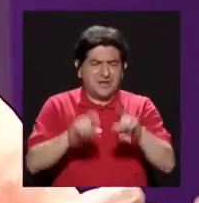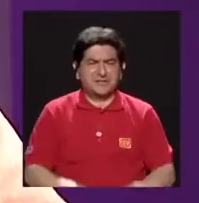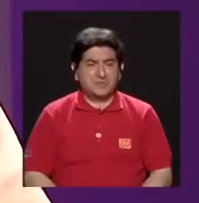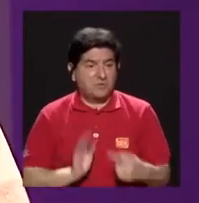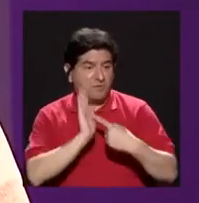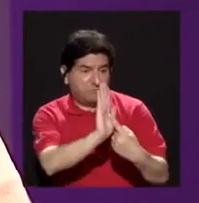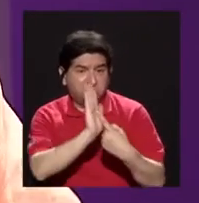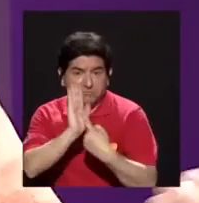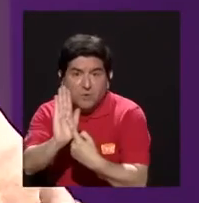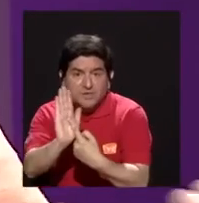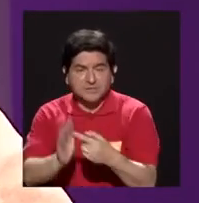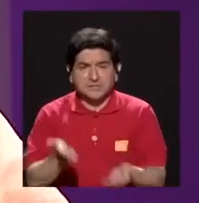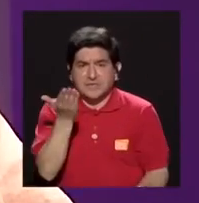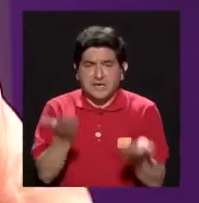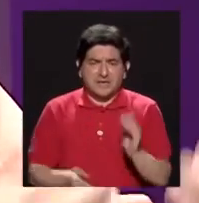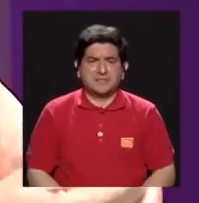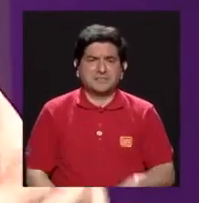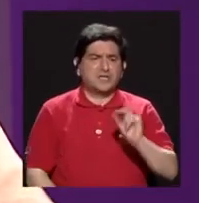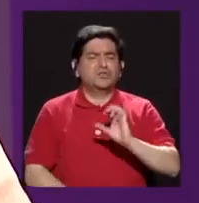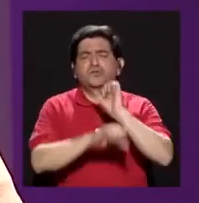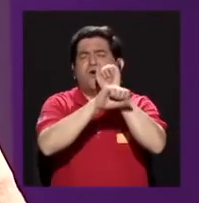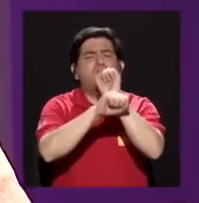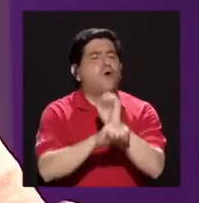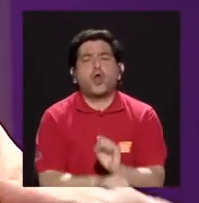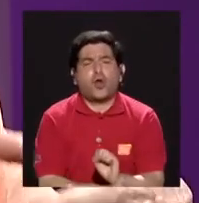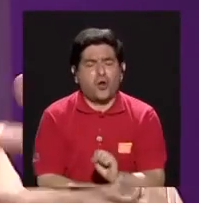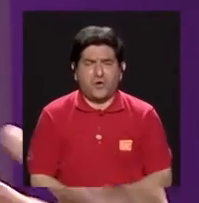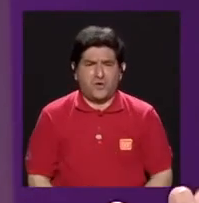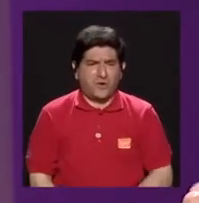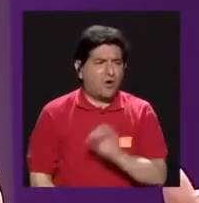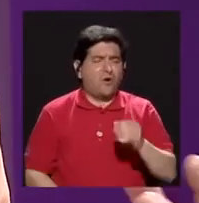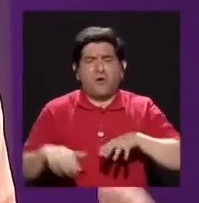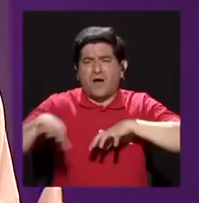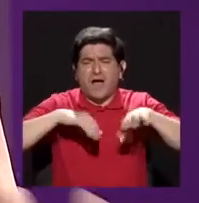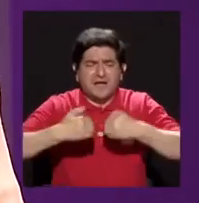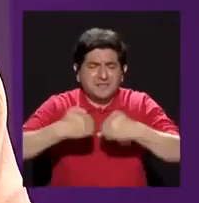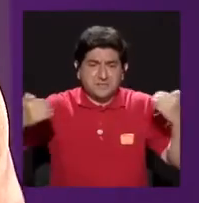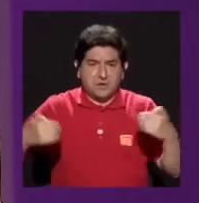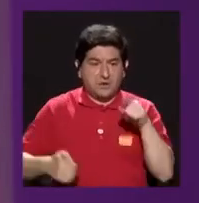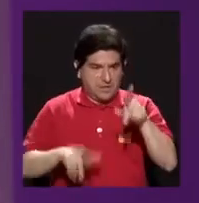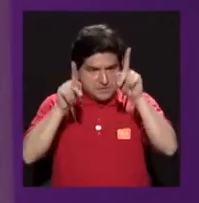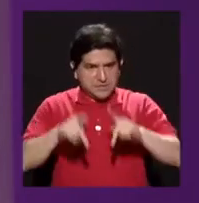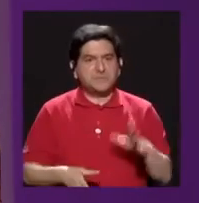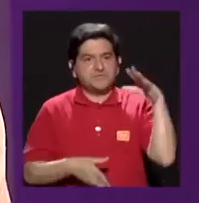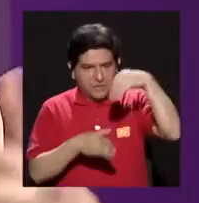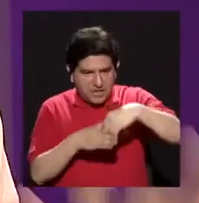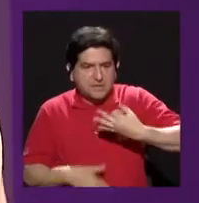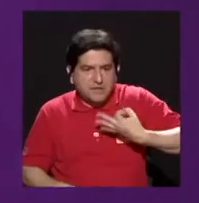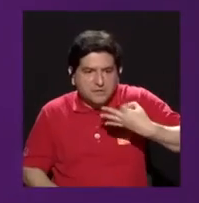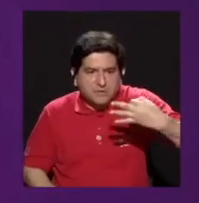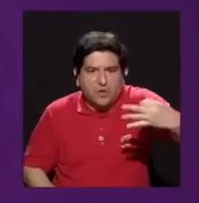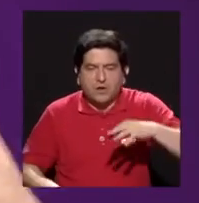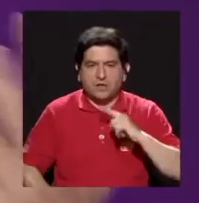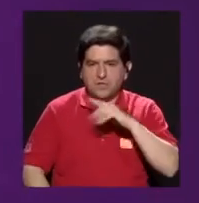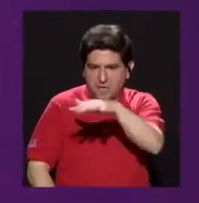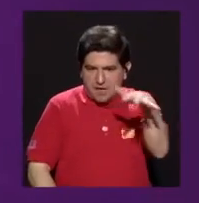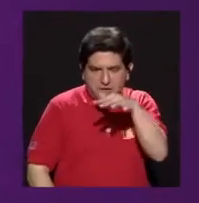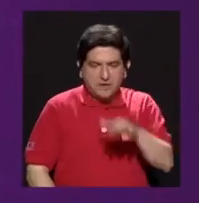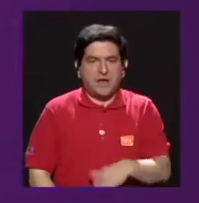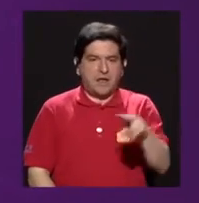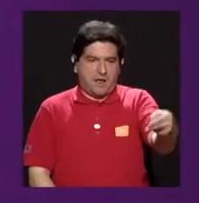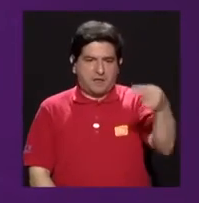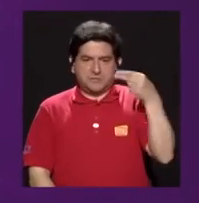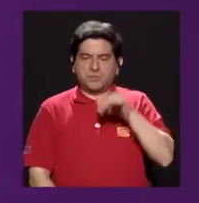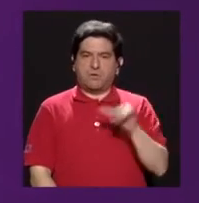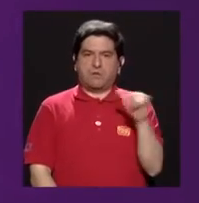esos no son folclore y actos aislados, sino que esas personas son parte de nuestra cotidianidad, de nuestra realidad y de nuestra